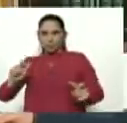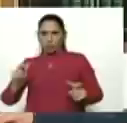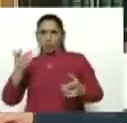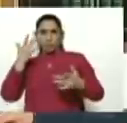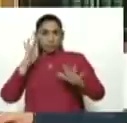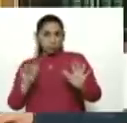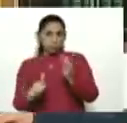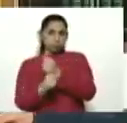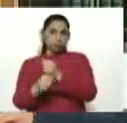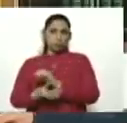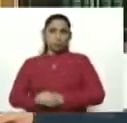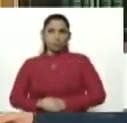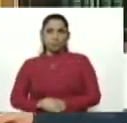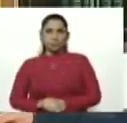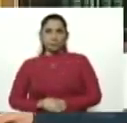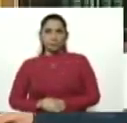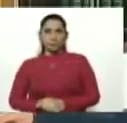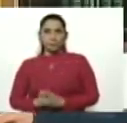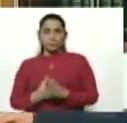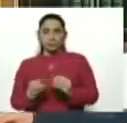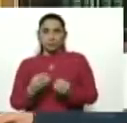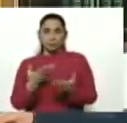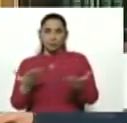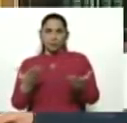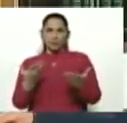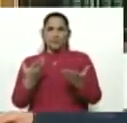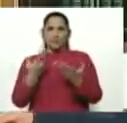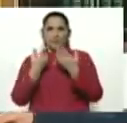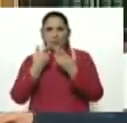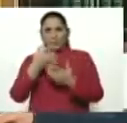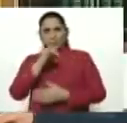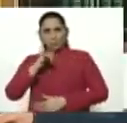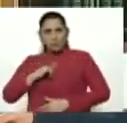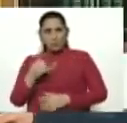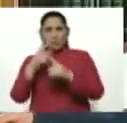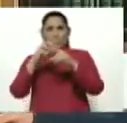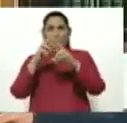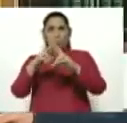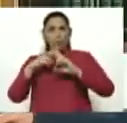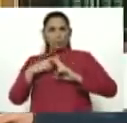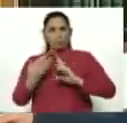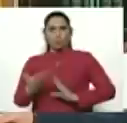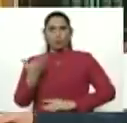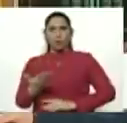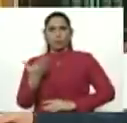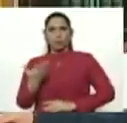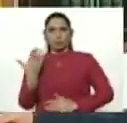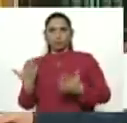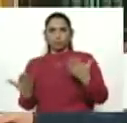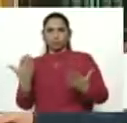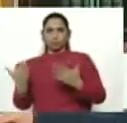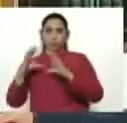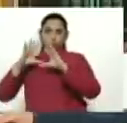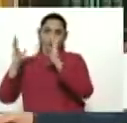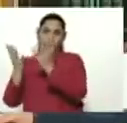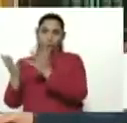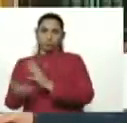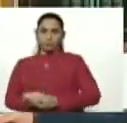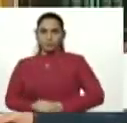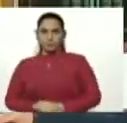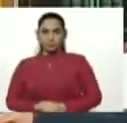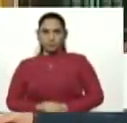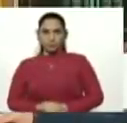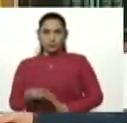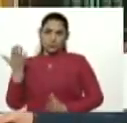detectados. Todo eso nos dio un resultado favorable en comparación con el mundo y